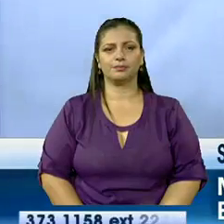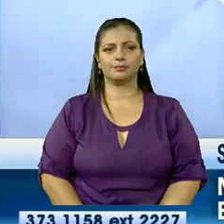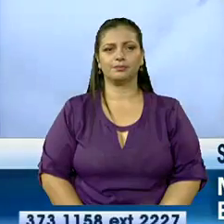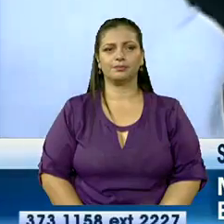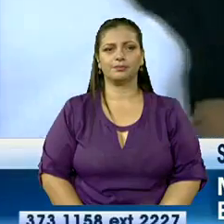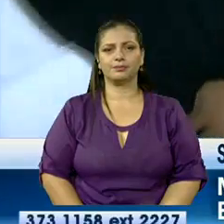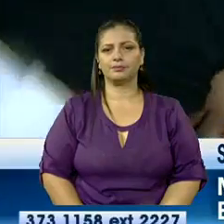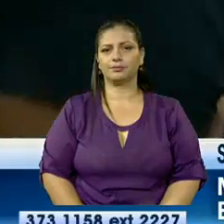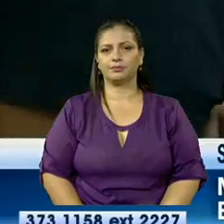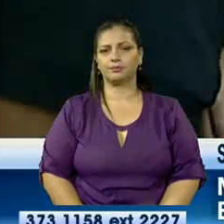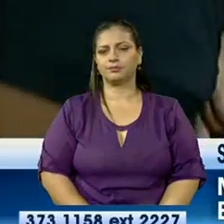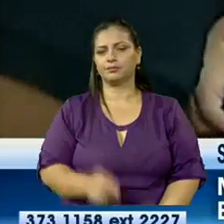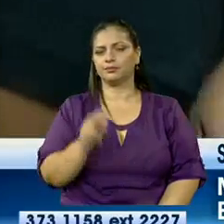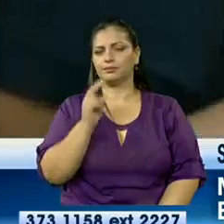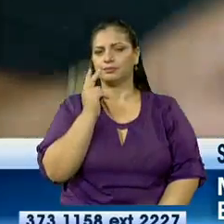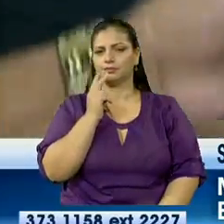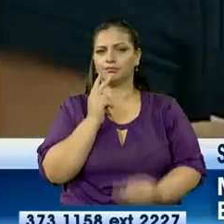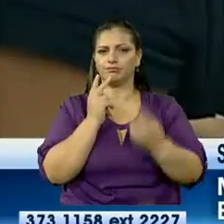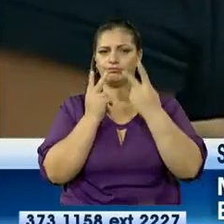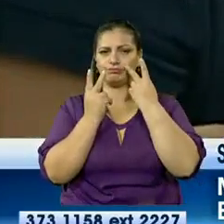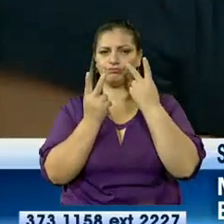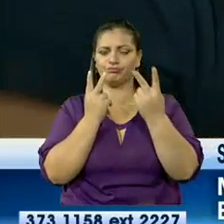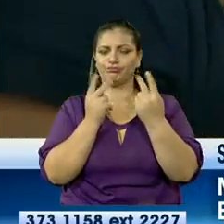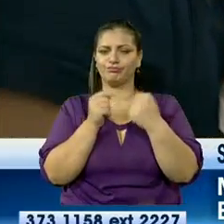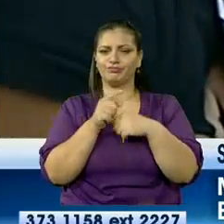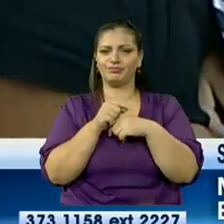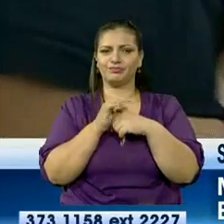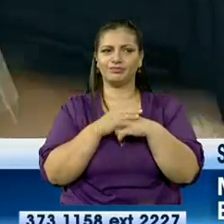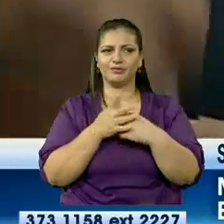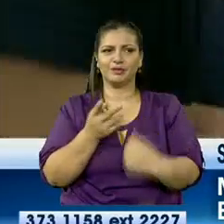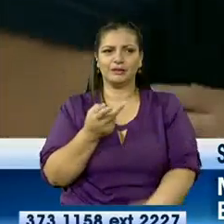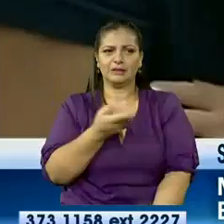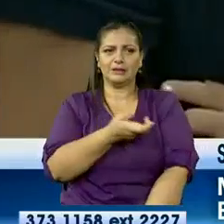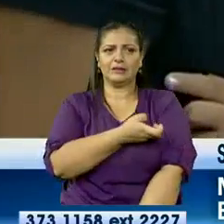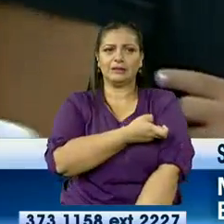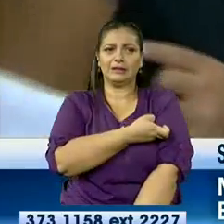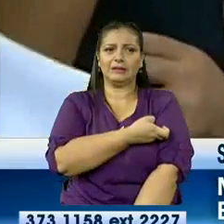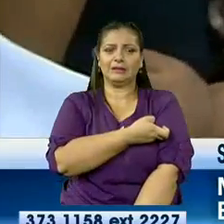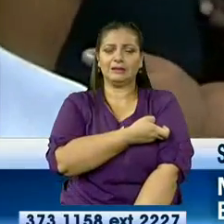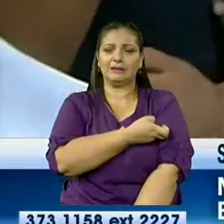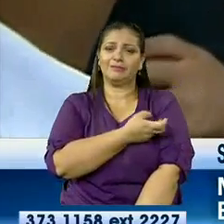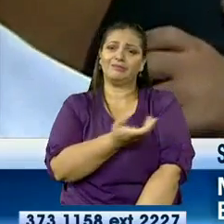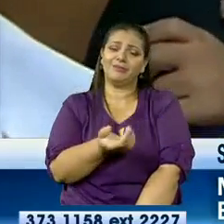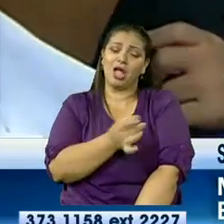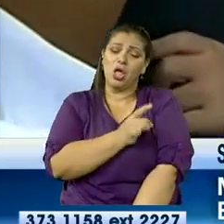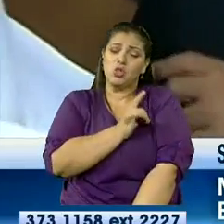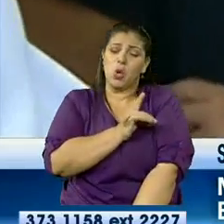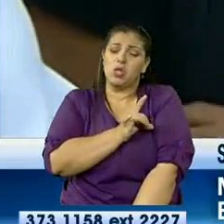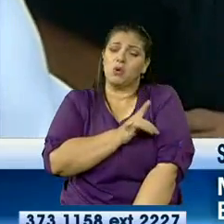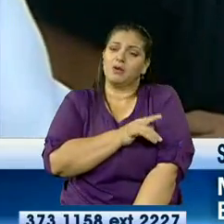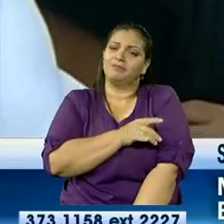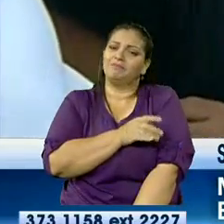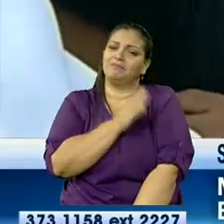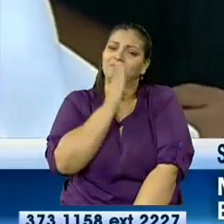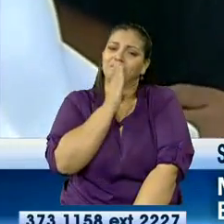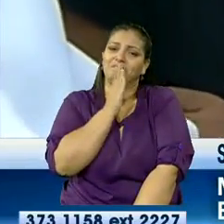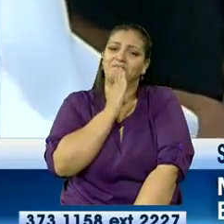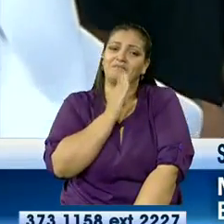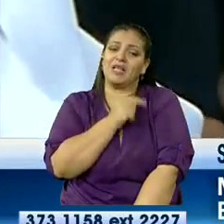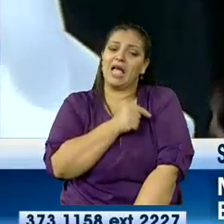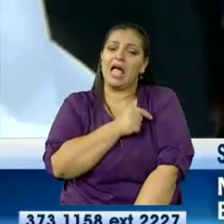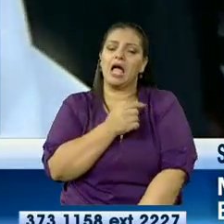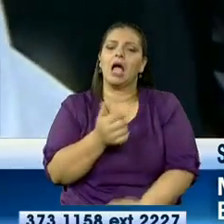Estamos observando el momento en que el pequeño va a ser pinchado, pero es para su bien. Es un poco de dolor